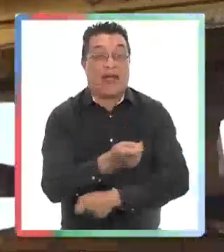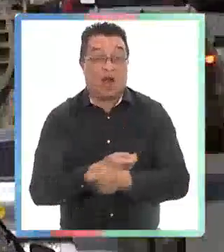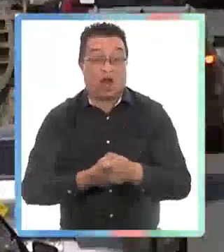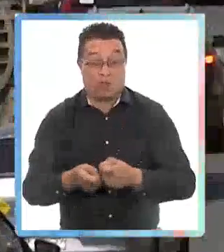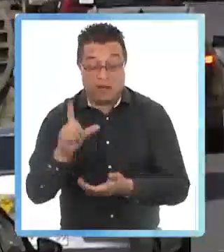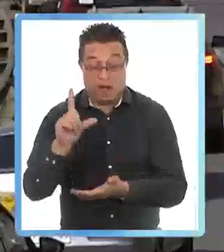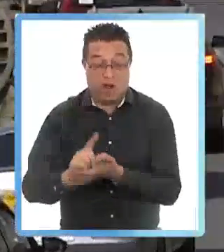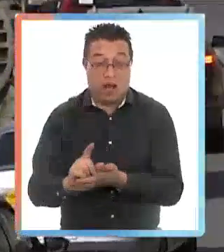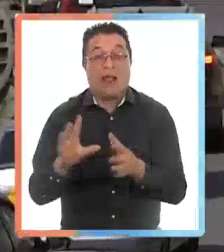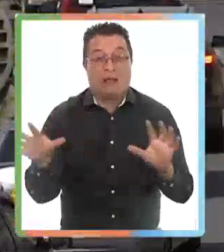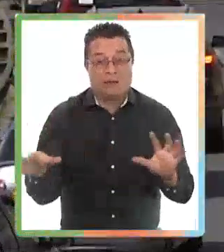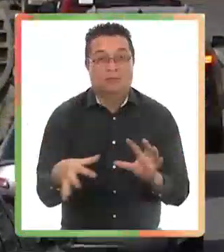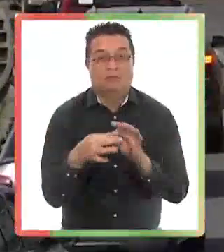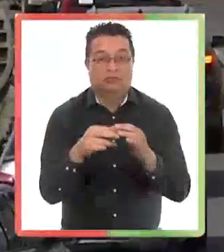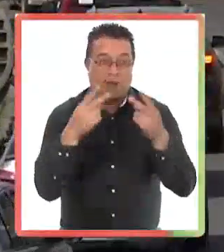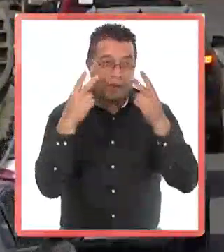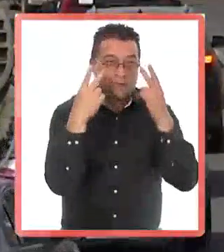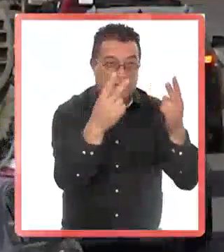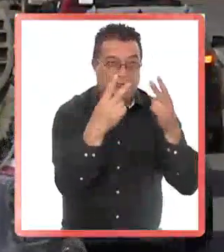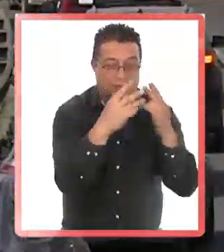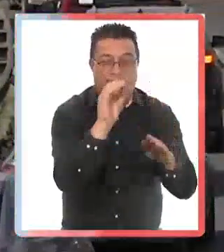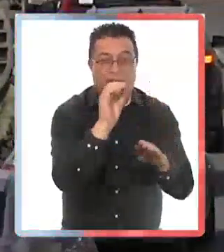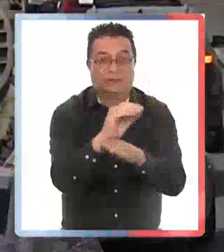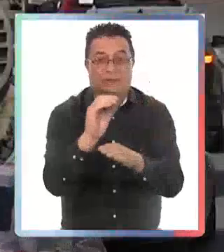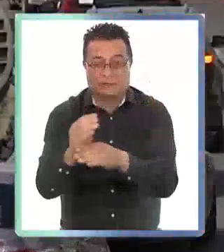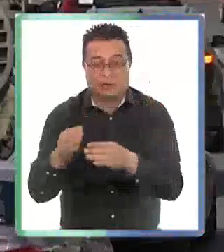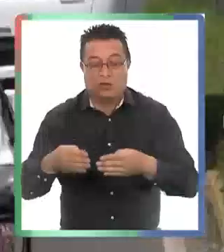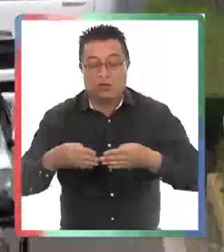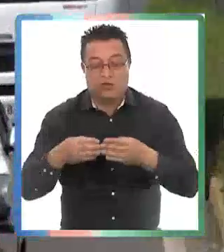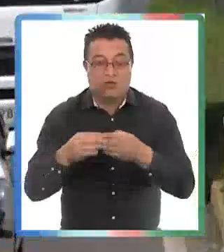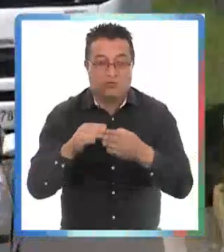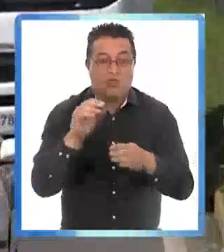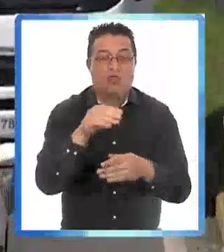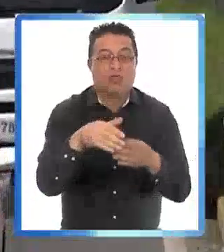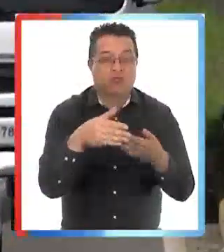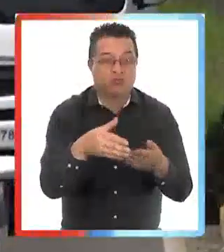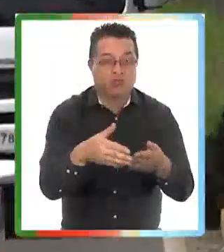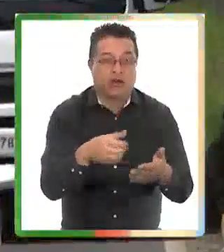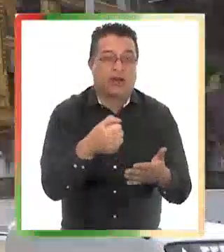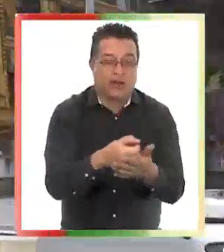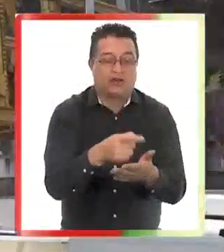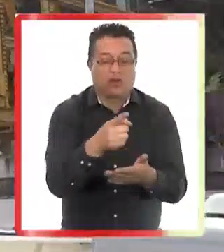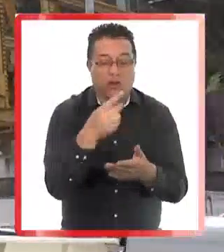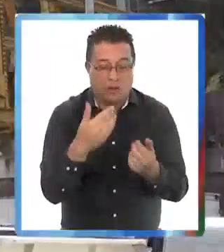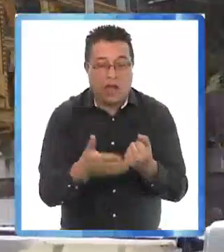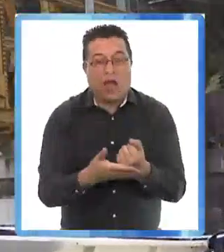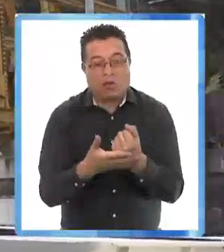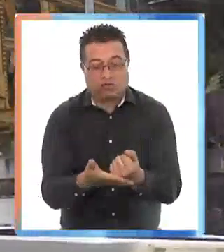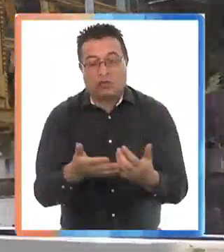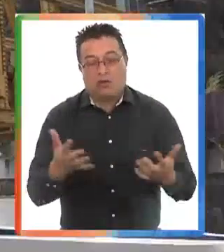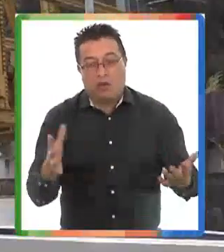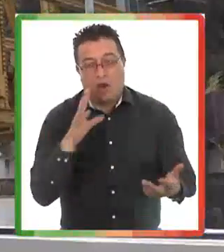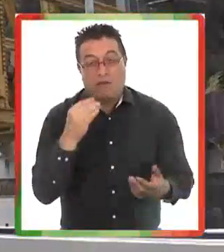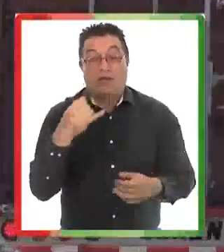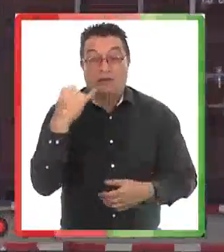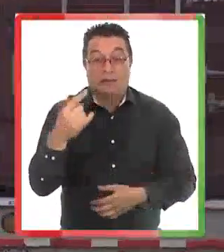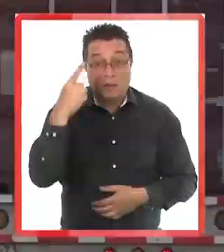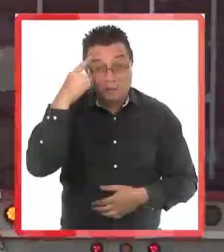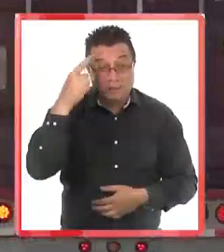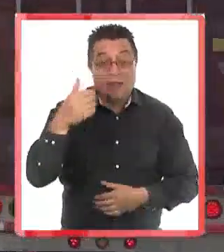desarrollo de la economía local tiene que ver con estos transportes, con abastecer a los puertos y por lo tanto contribuiremos en ese